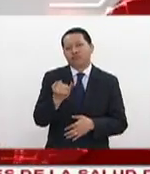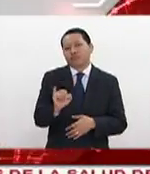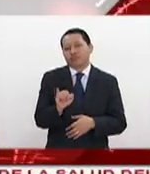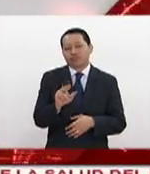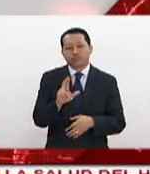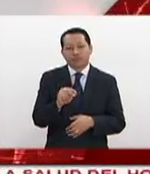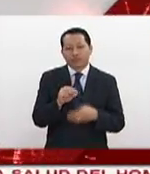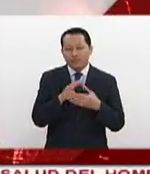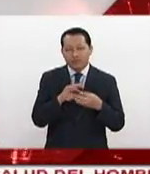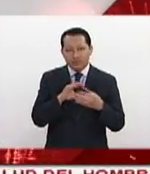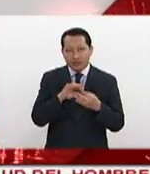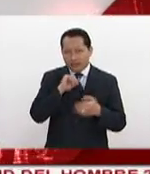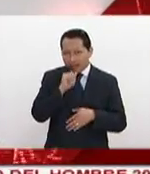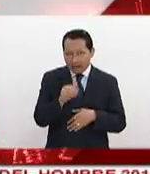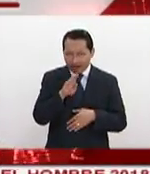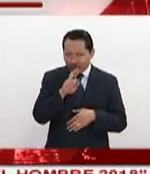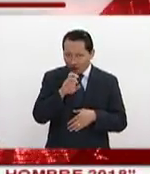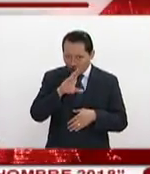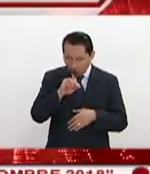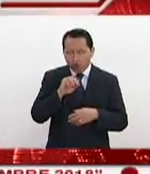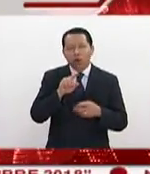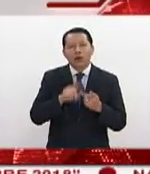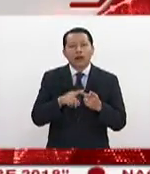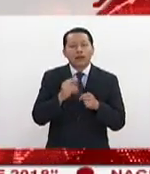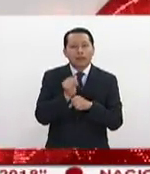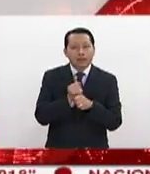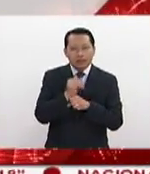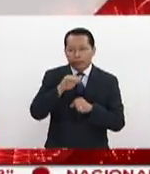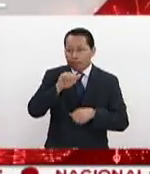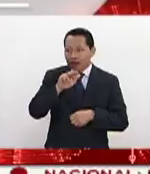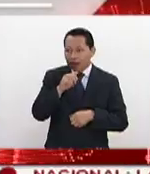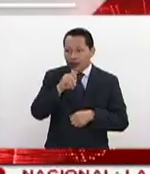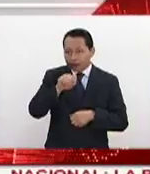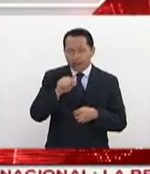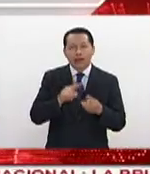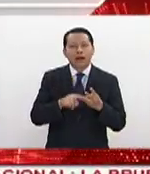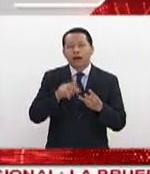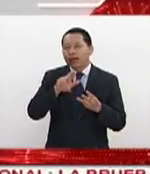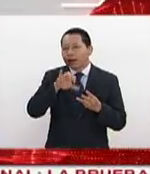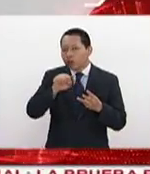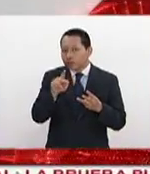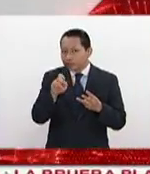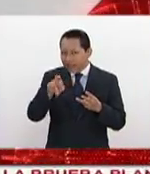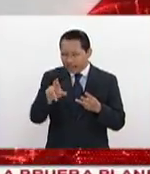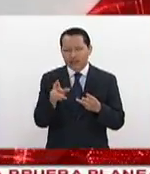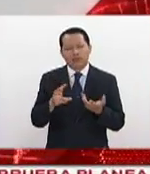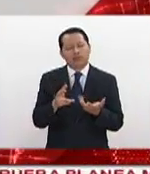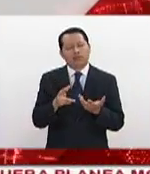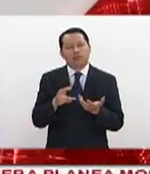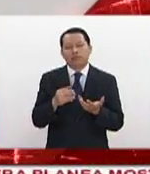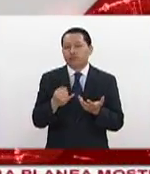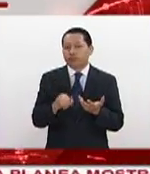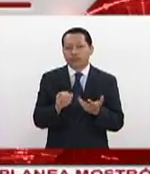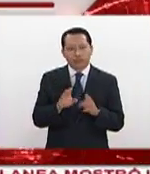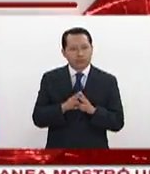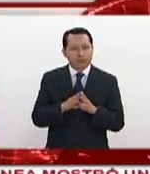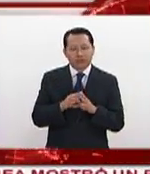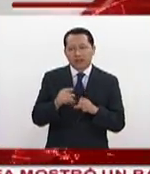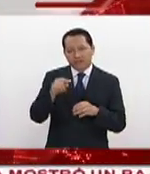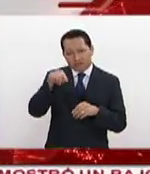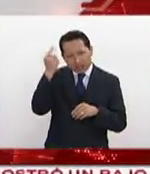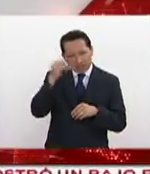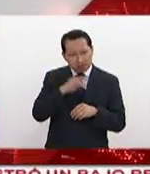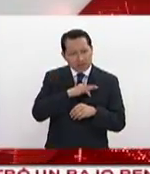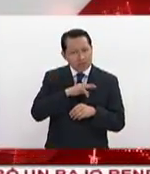hablan nada del Bronco, no hablan de que harán una investigación a Margarita, a Ríos Peter, tienen su camino allanado y van a llegar a